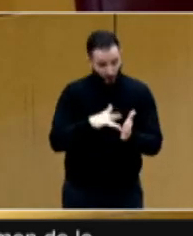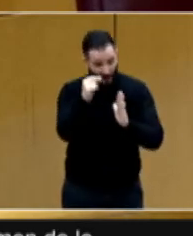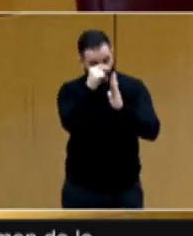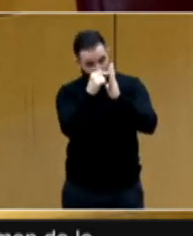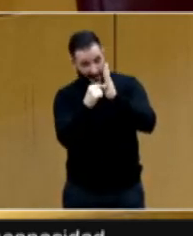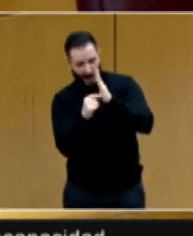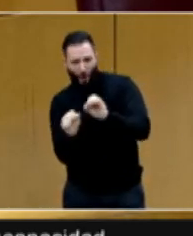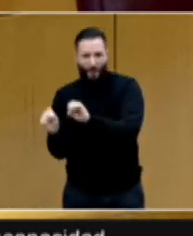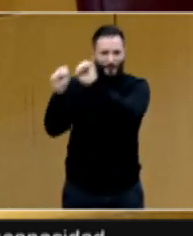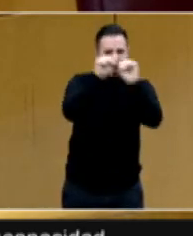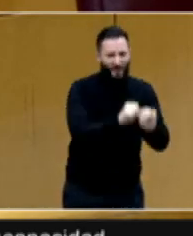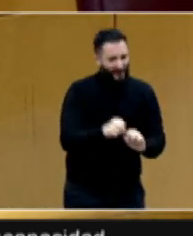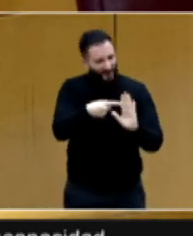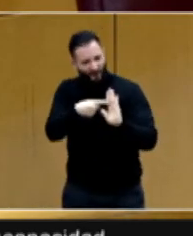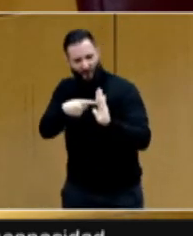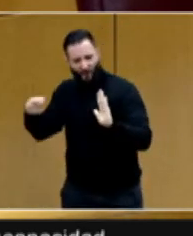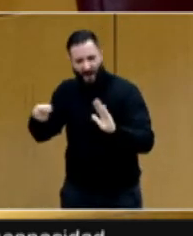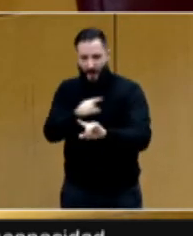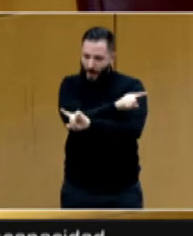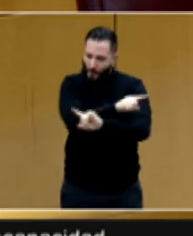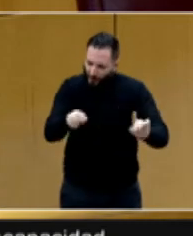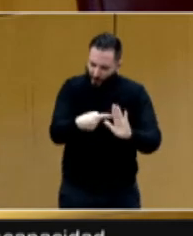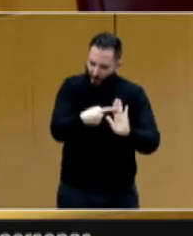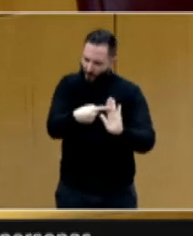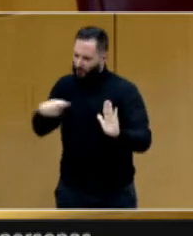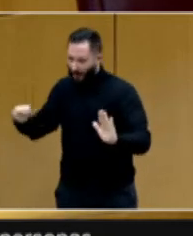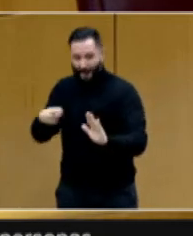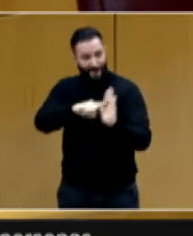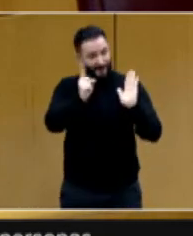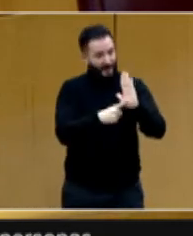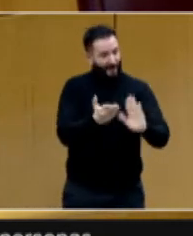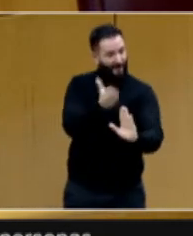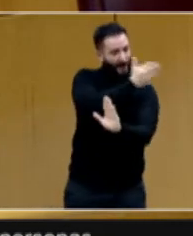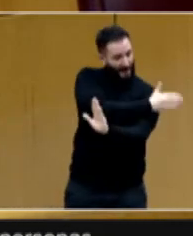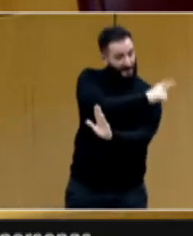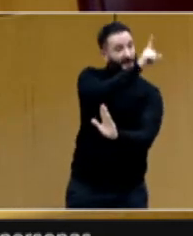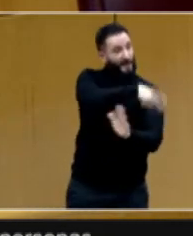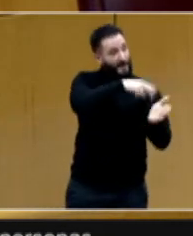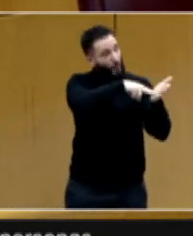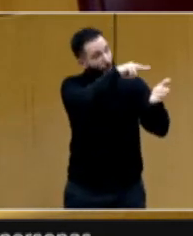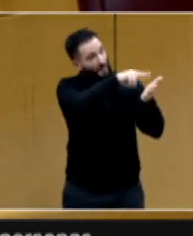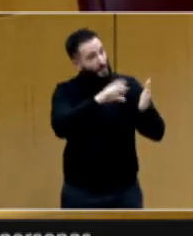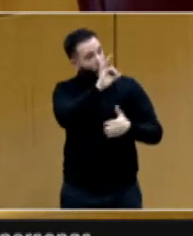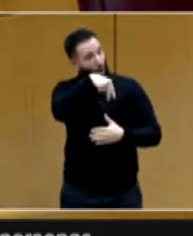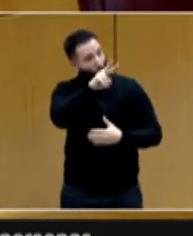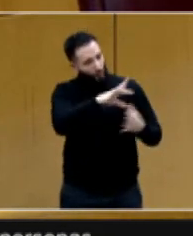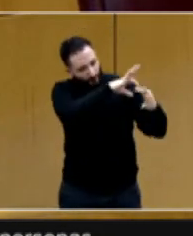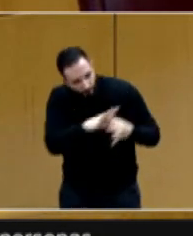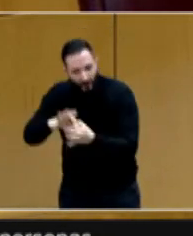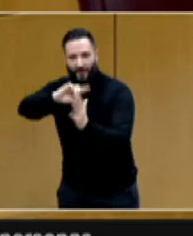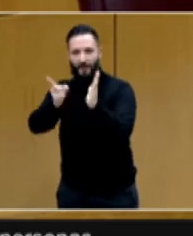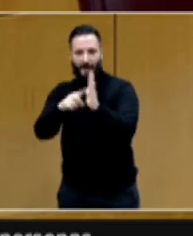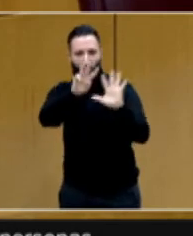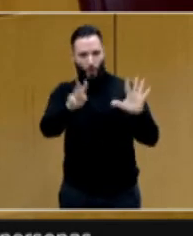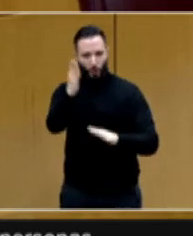proteccionista preventivo de la legislación anterior y que se alinea con la convención de Naciones Unidas en Nueva York